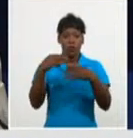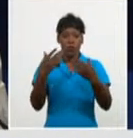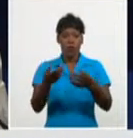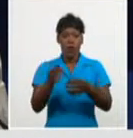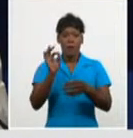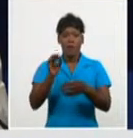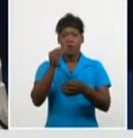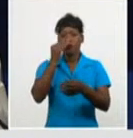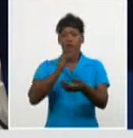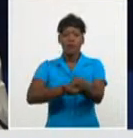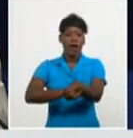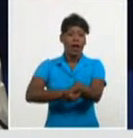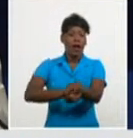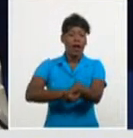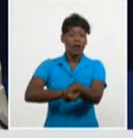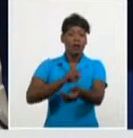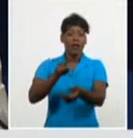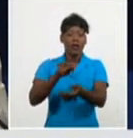70%,